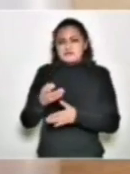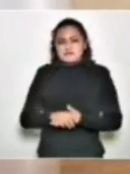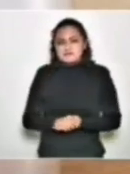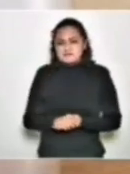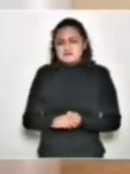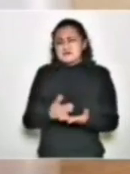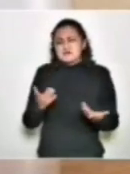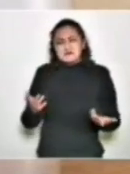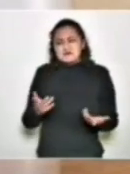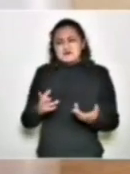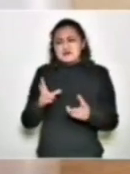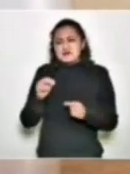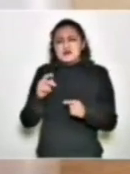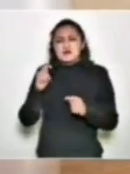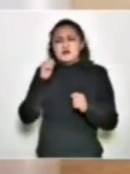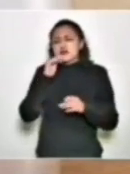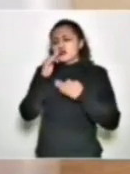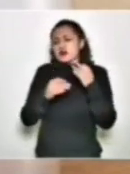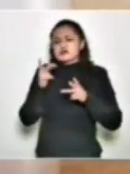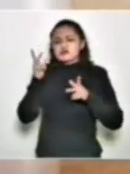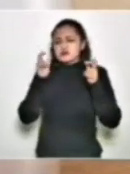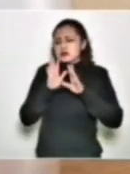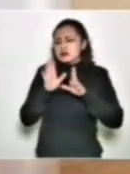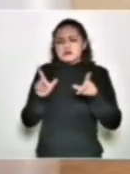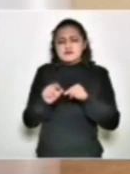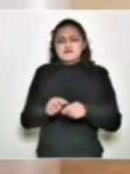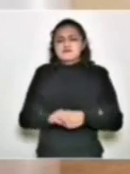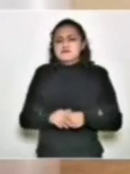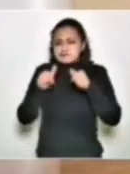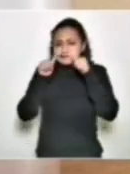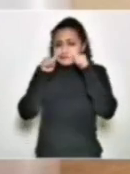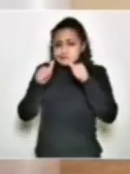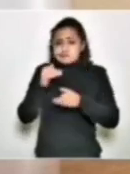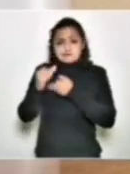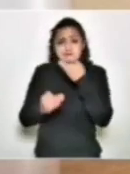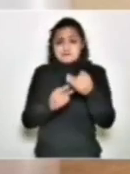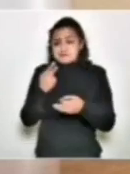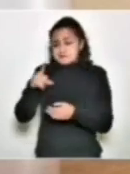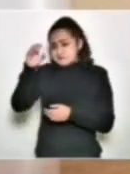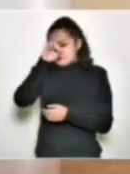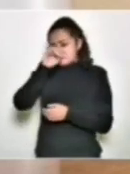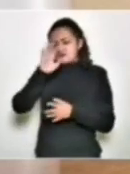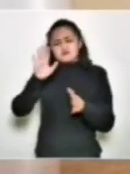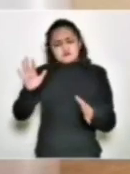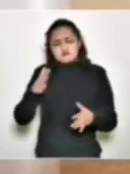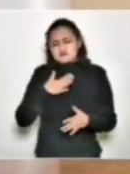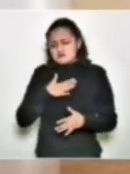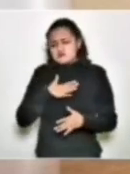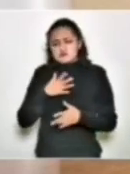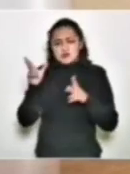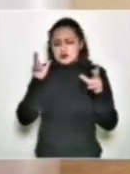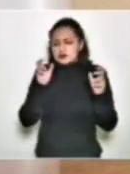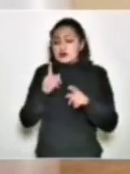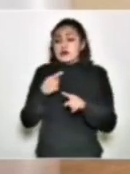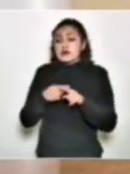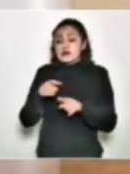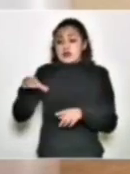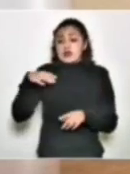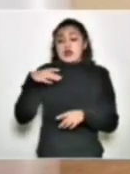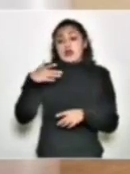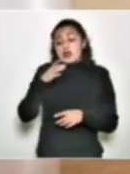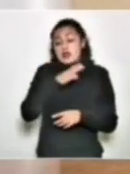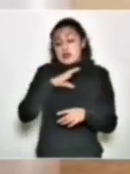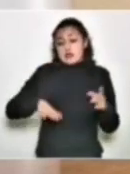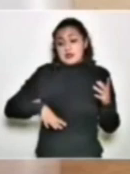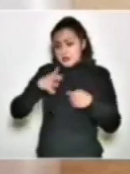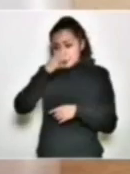Hay que darle importancia a todo, hay que escuchar a todos, hay que atender todas las opiniones. Y los candidatos están en buen